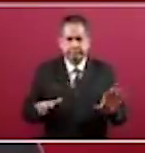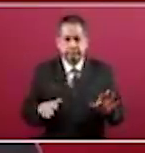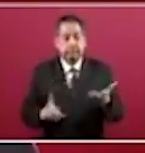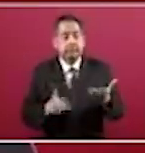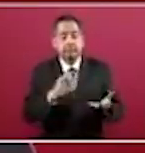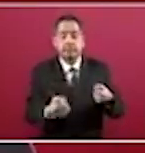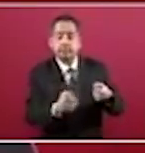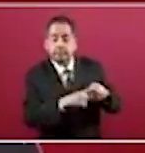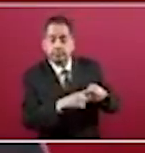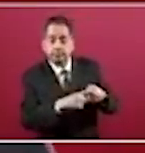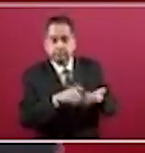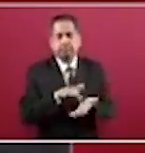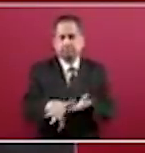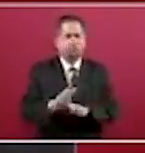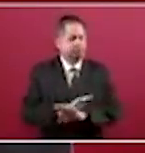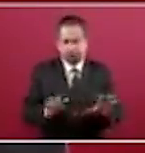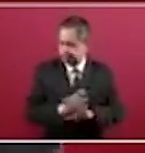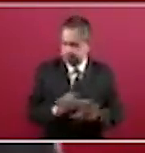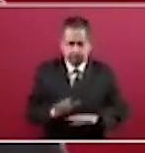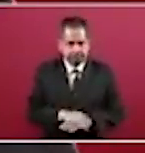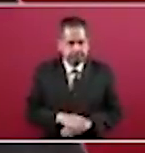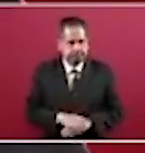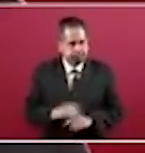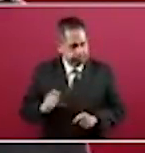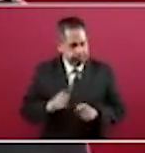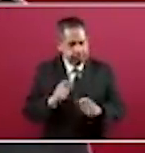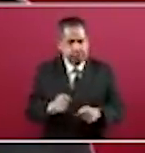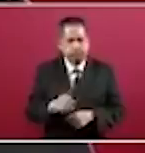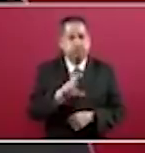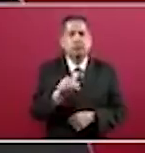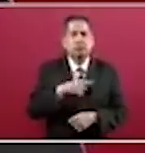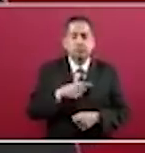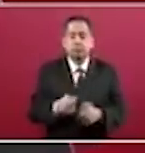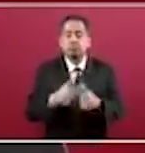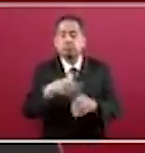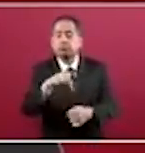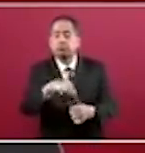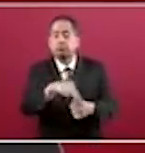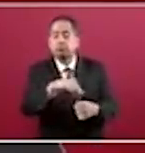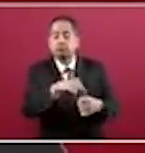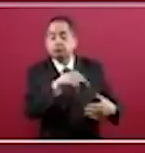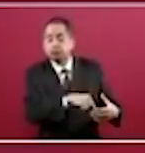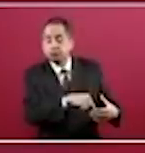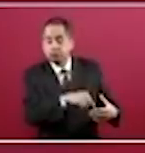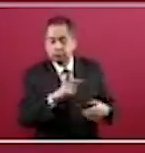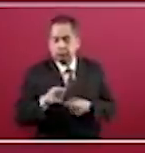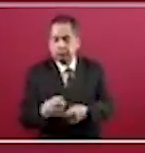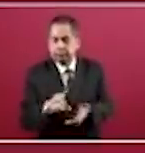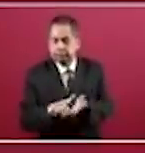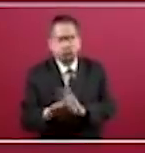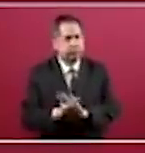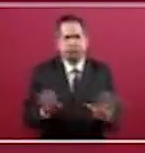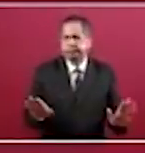apoyo para que se vote por determinado partido